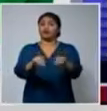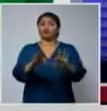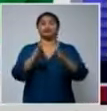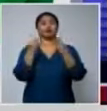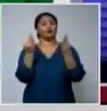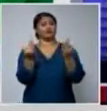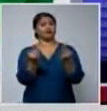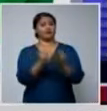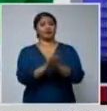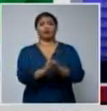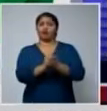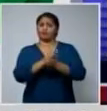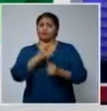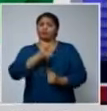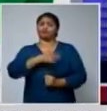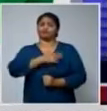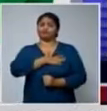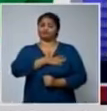familiares y amistades.